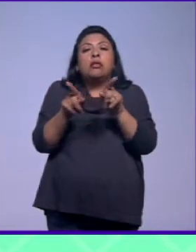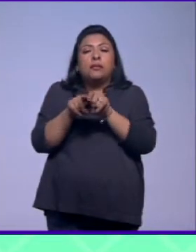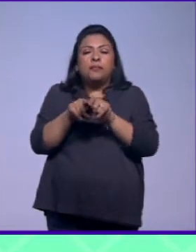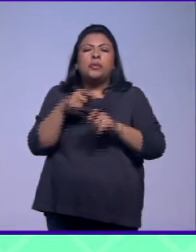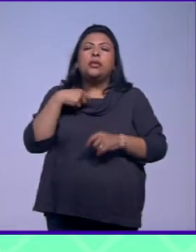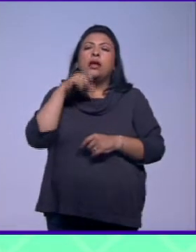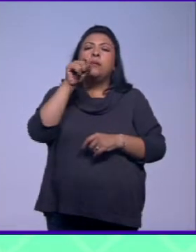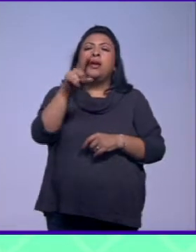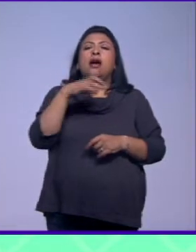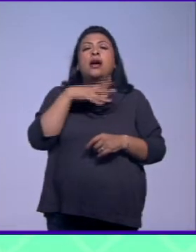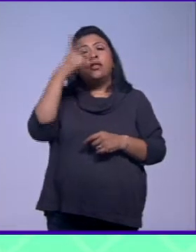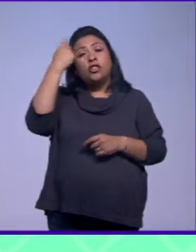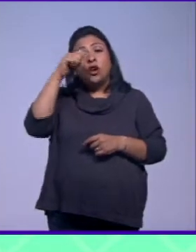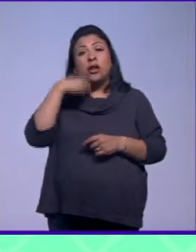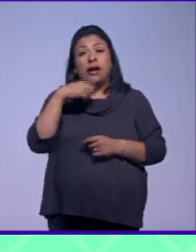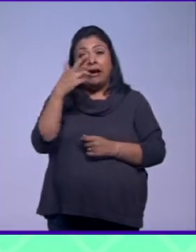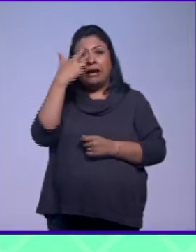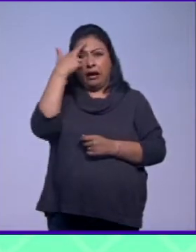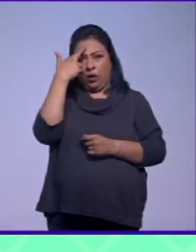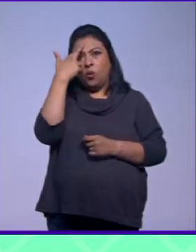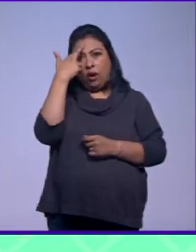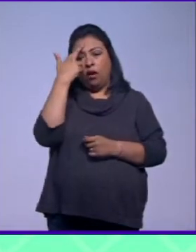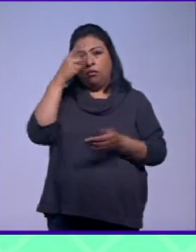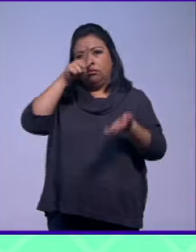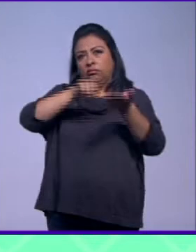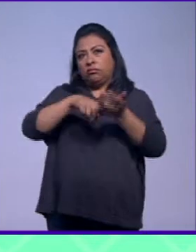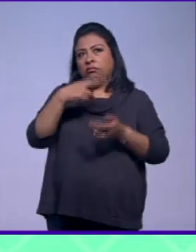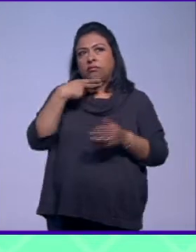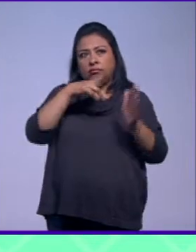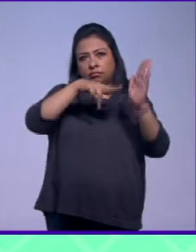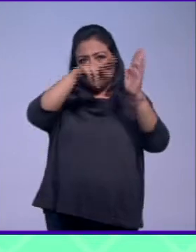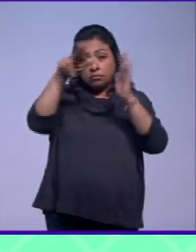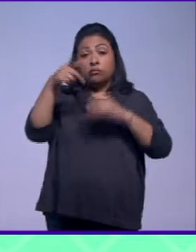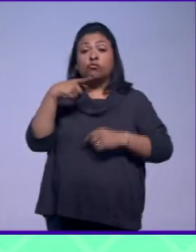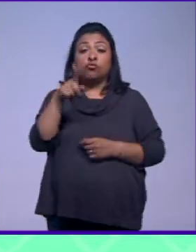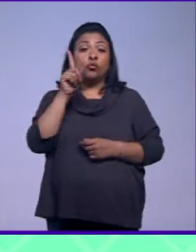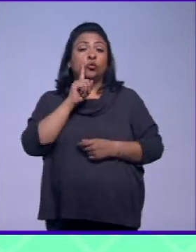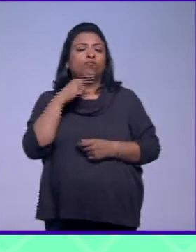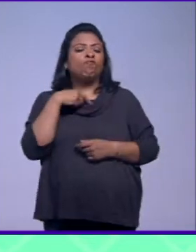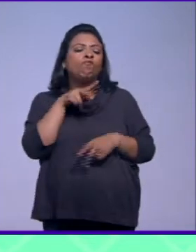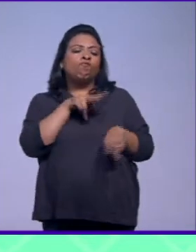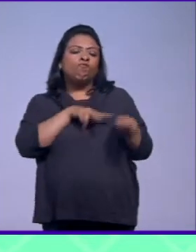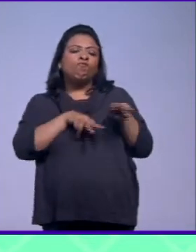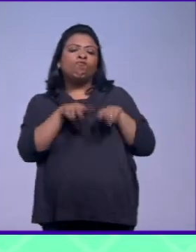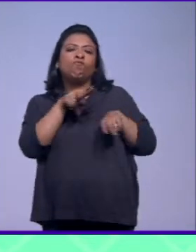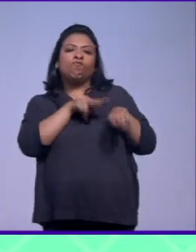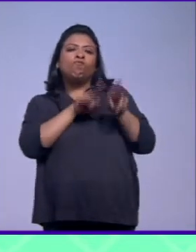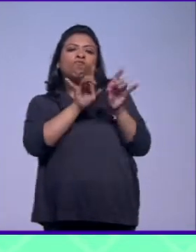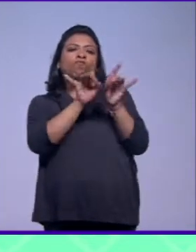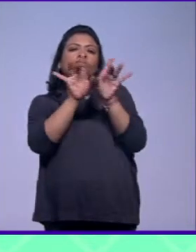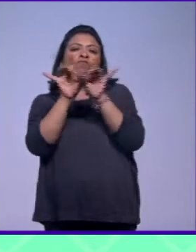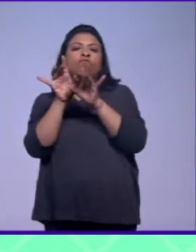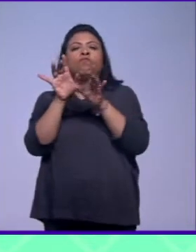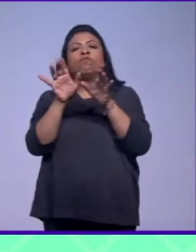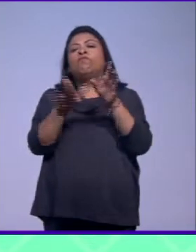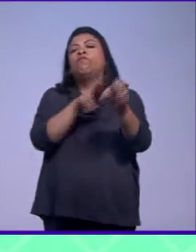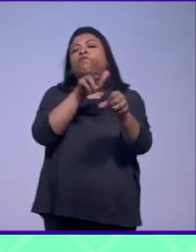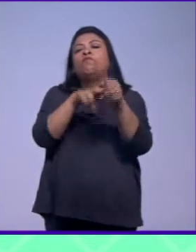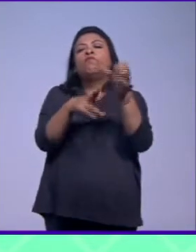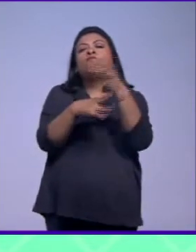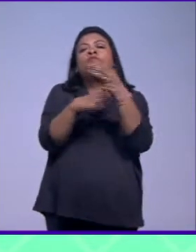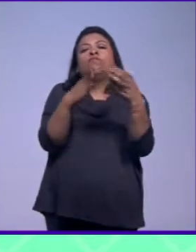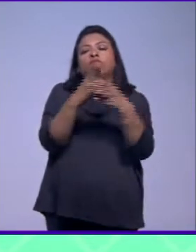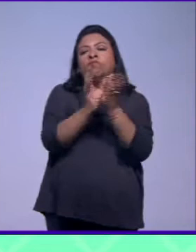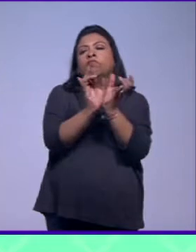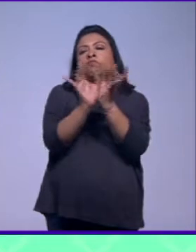sobre todo tenía una teoría acerca del recuerdo ella era una observadora una observadora de los fenómenos físicos a